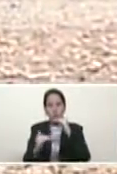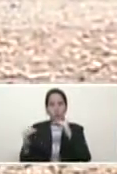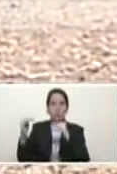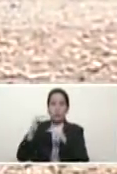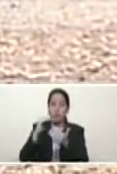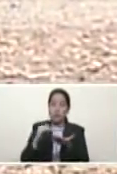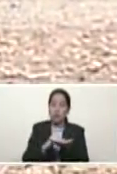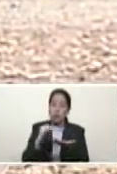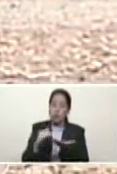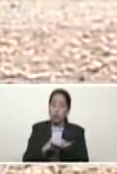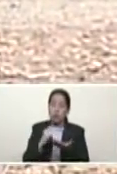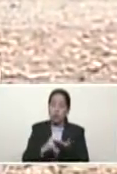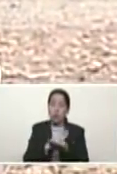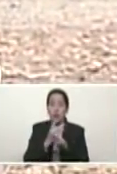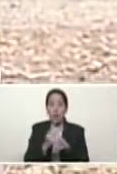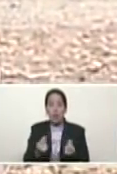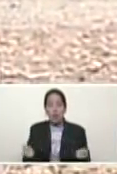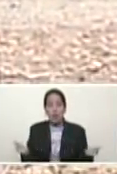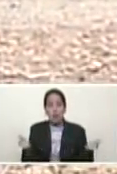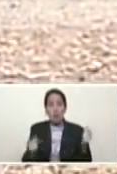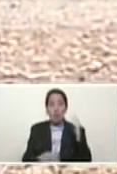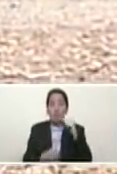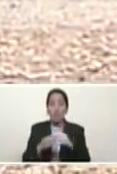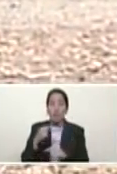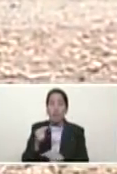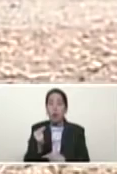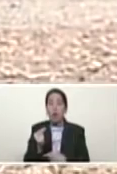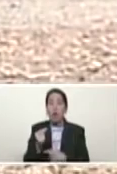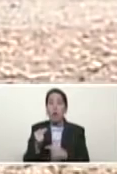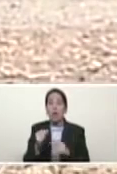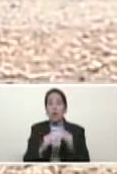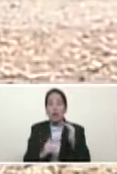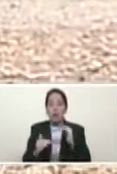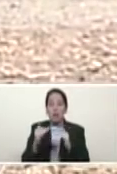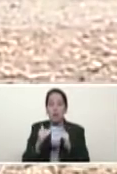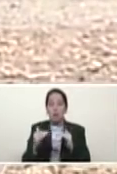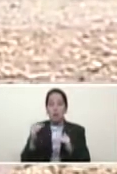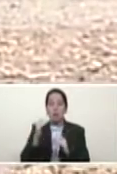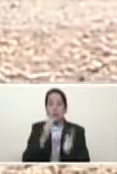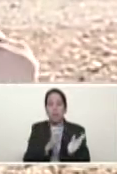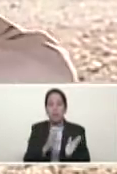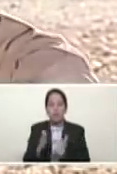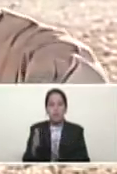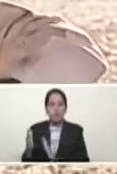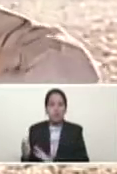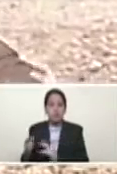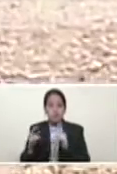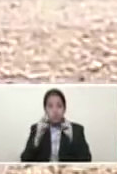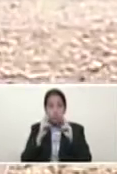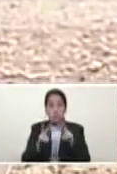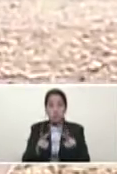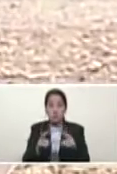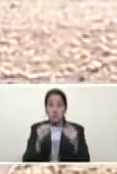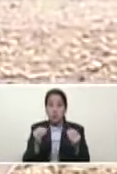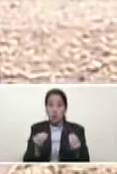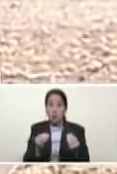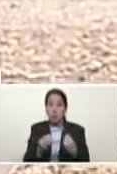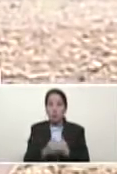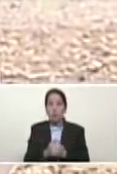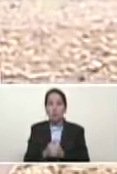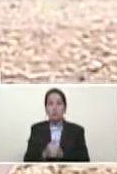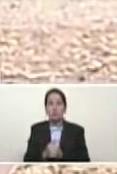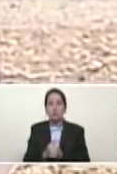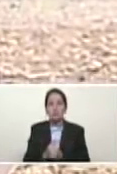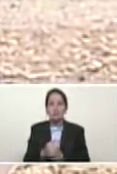la economía de prosperidad, de crecimiento. Son fases que hay que ir visualizando, planificando.